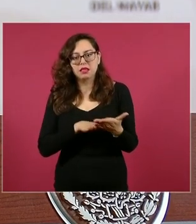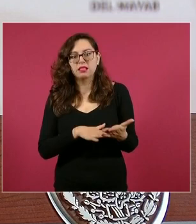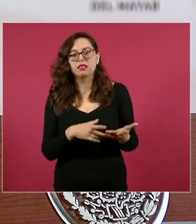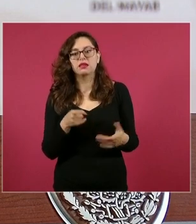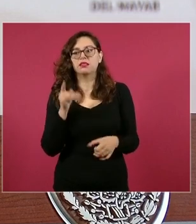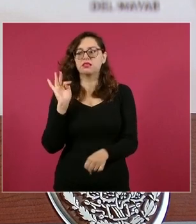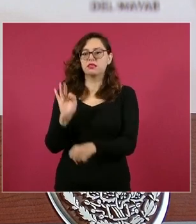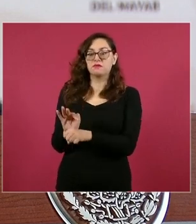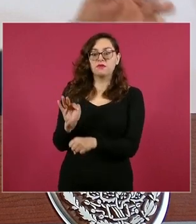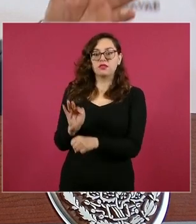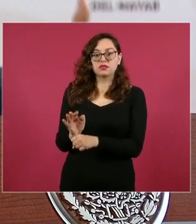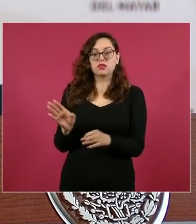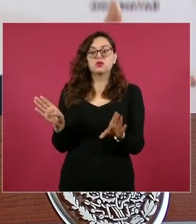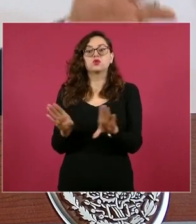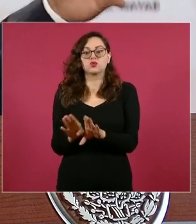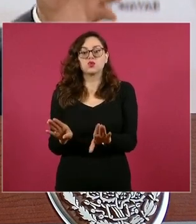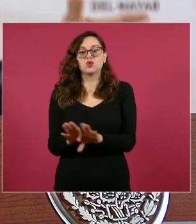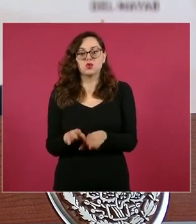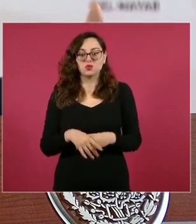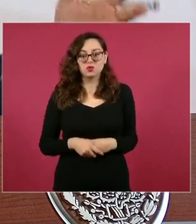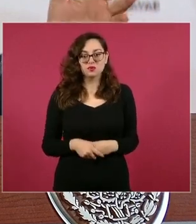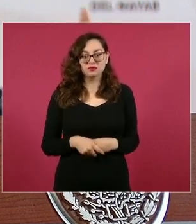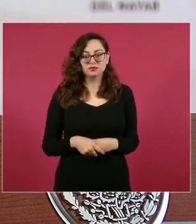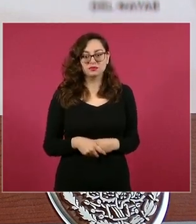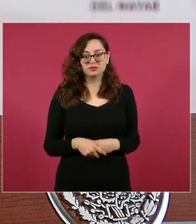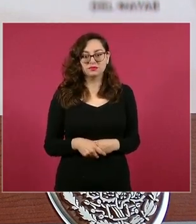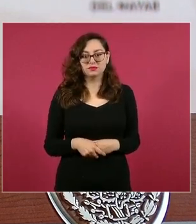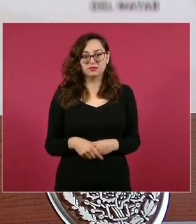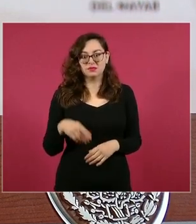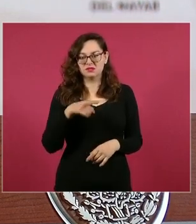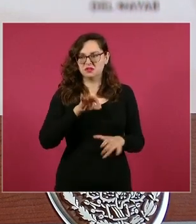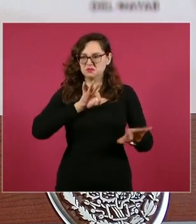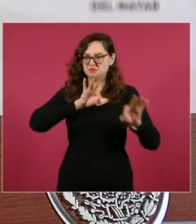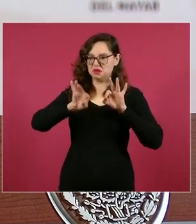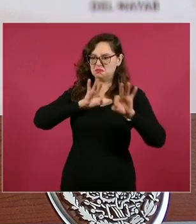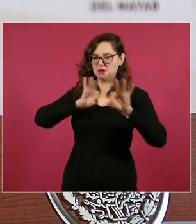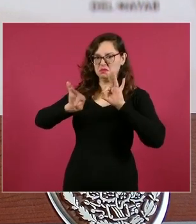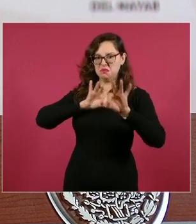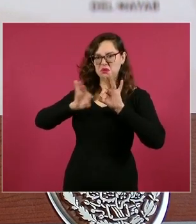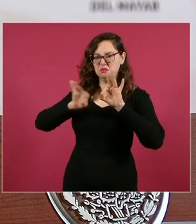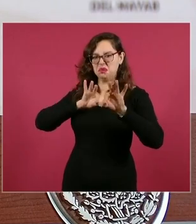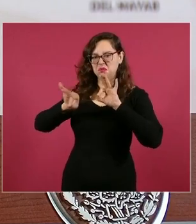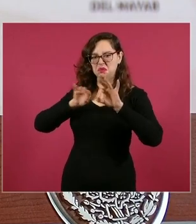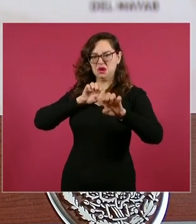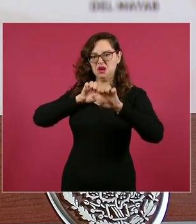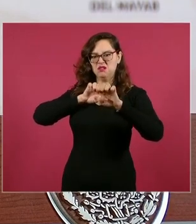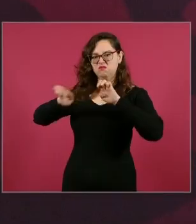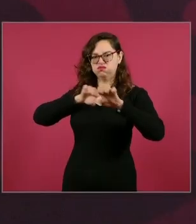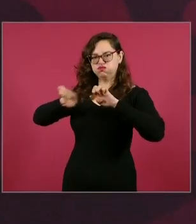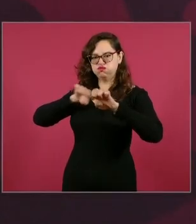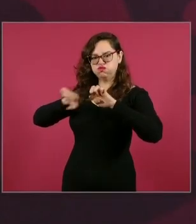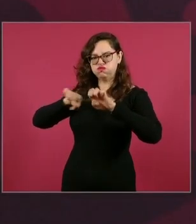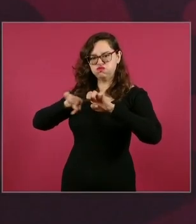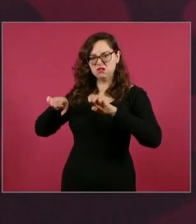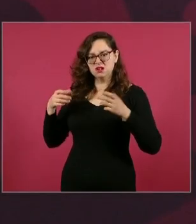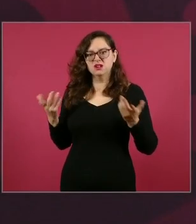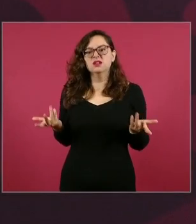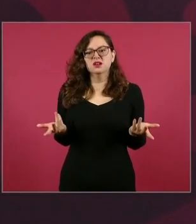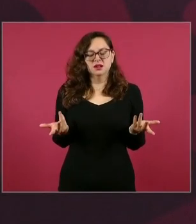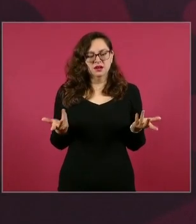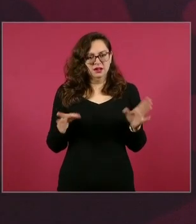raso Cómo defendernos ante eso entonces por eso es importante ir